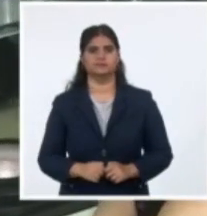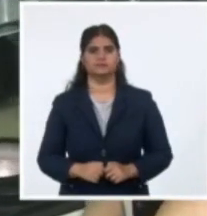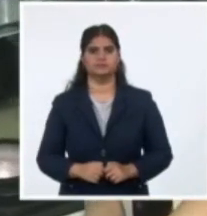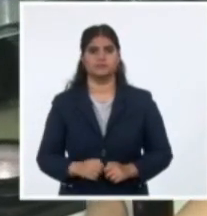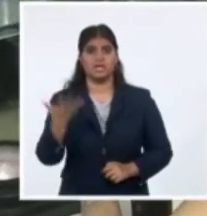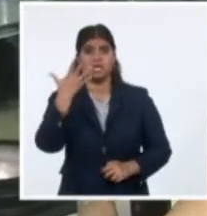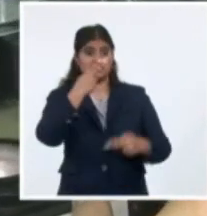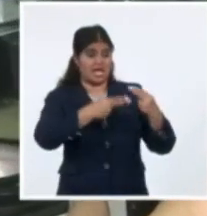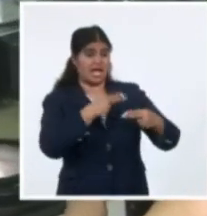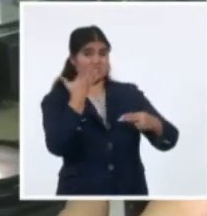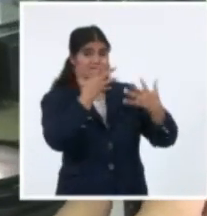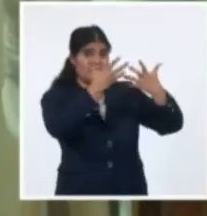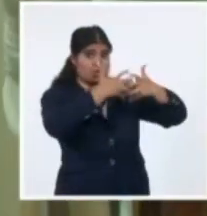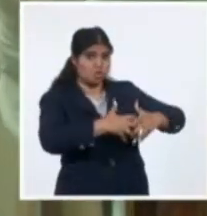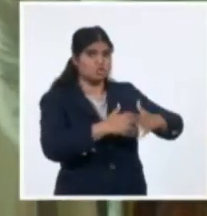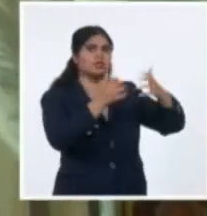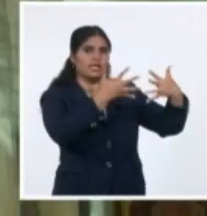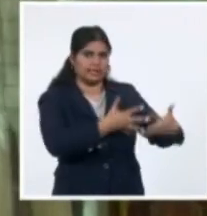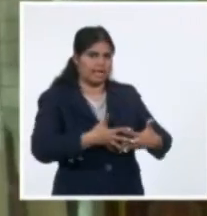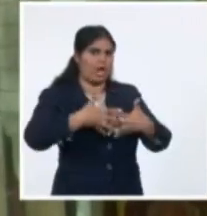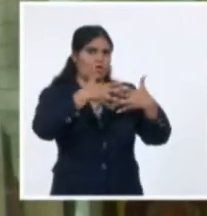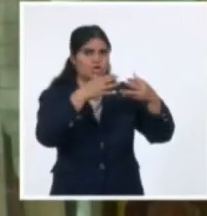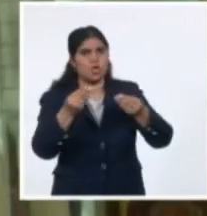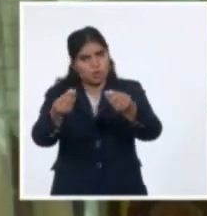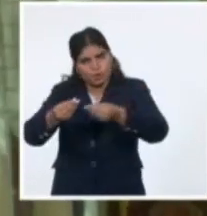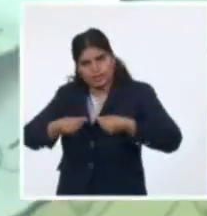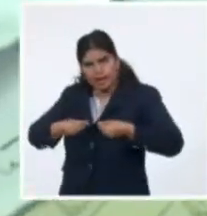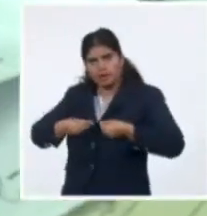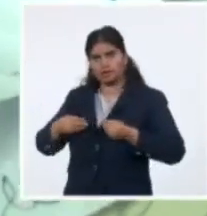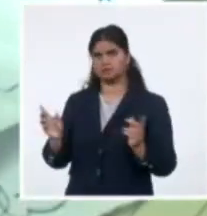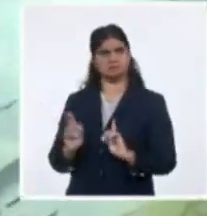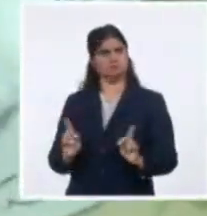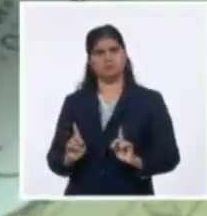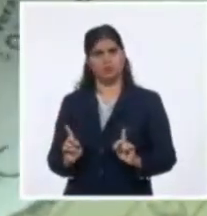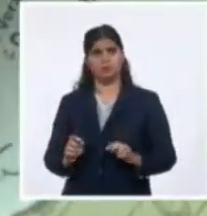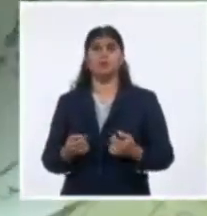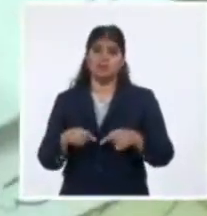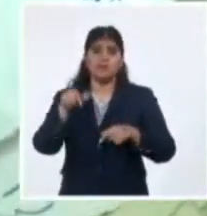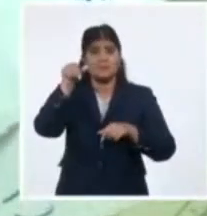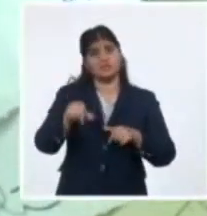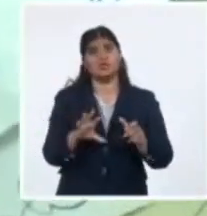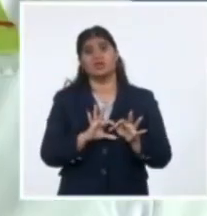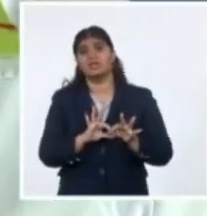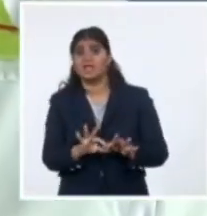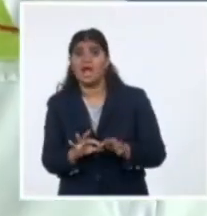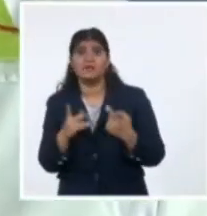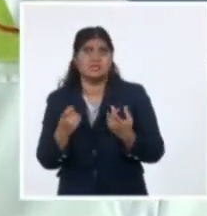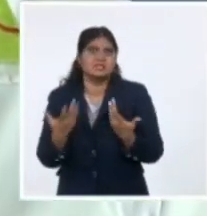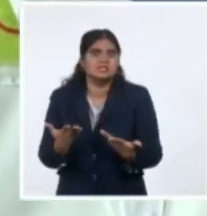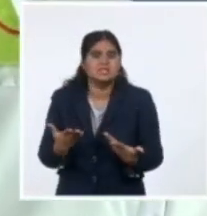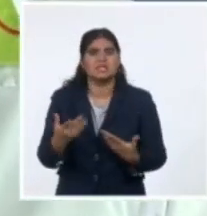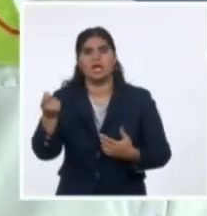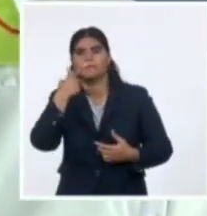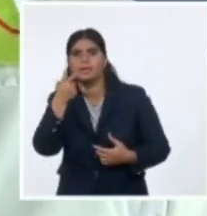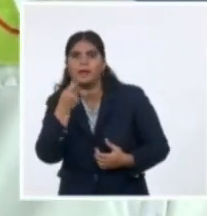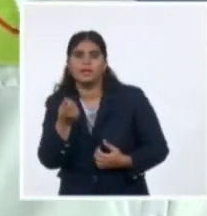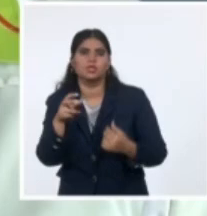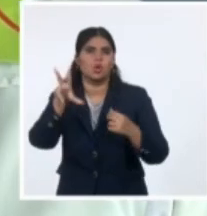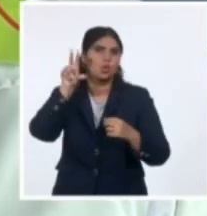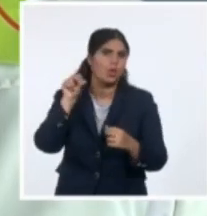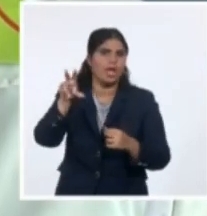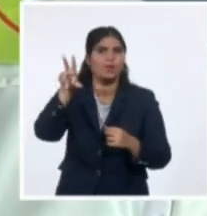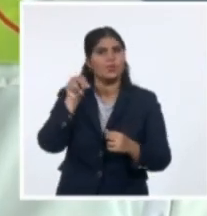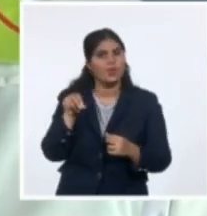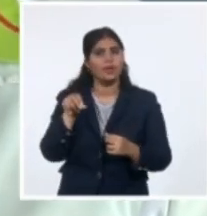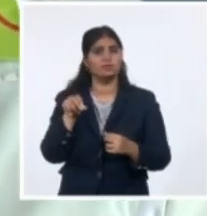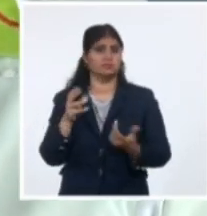realizar en ellos todos los complementarios que nuestros pacientes necesitan para diagnóstico y para evolución. Esto también nos está limitando grandemente.